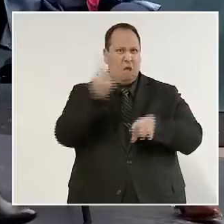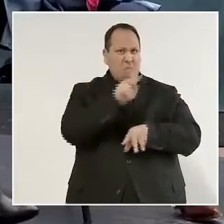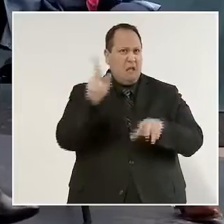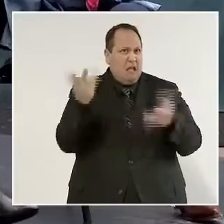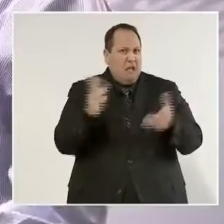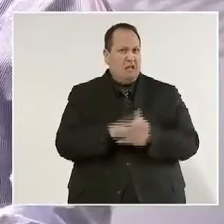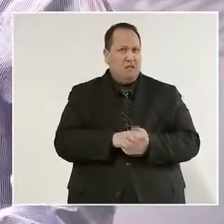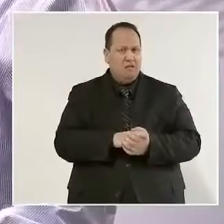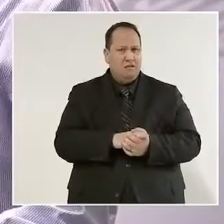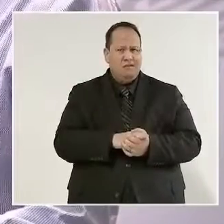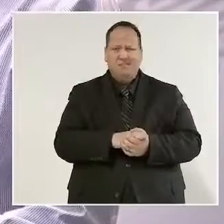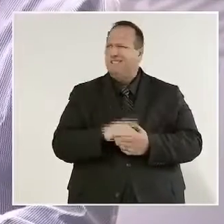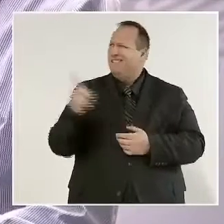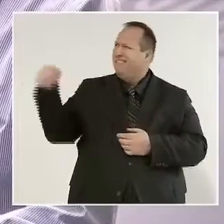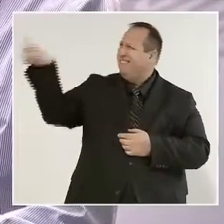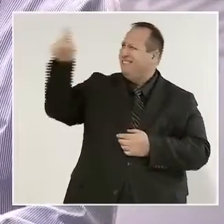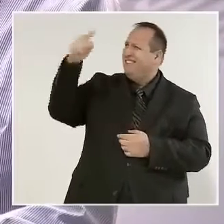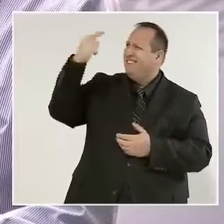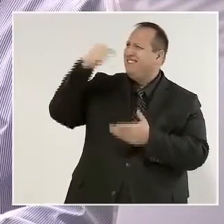Y no nos creían.